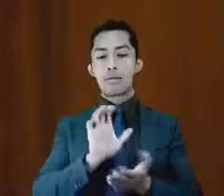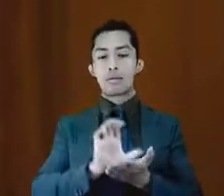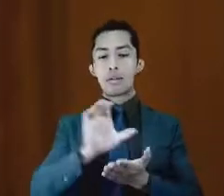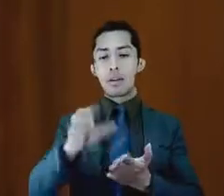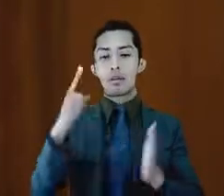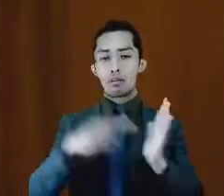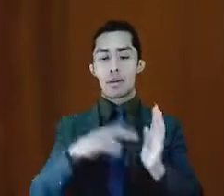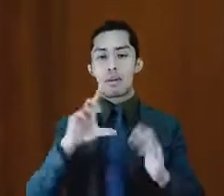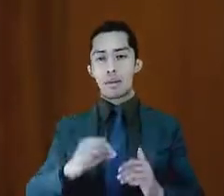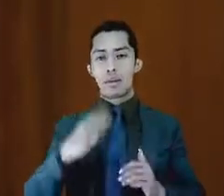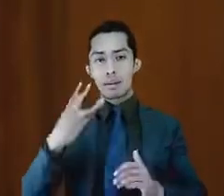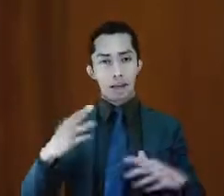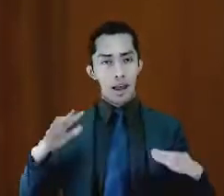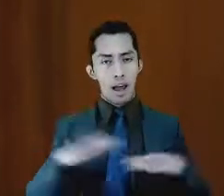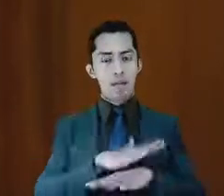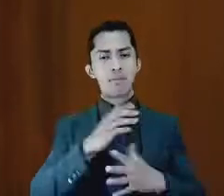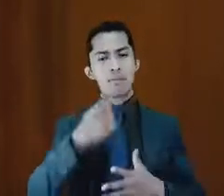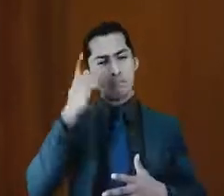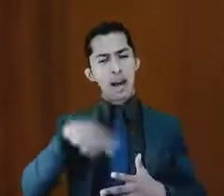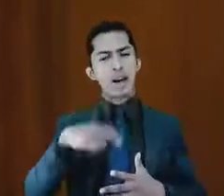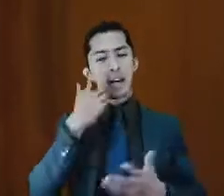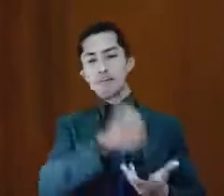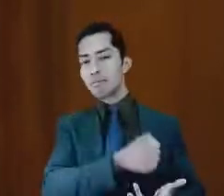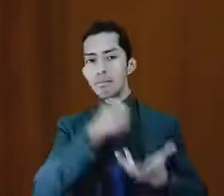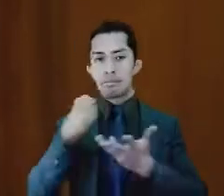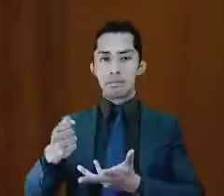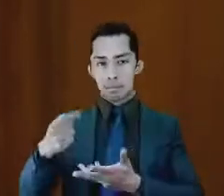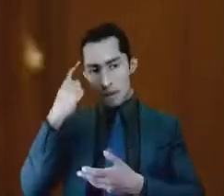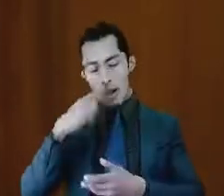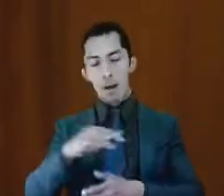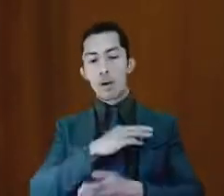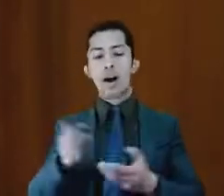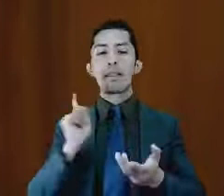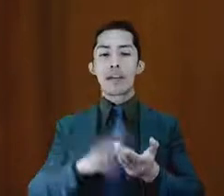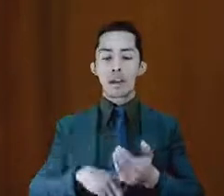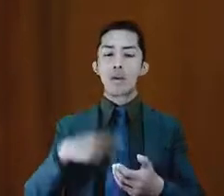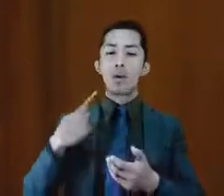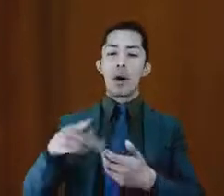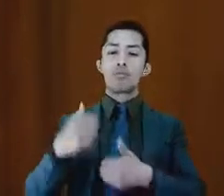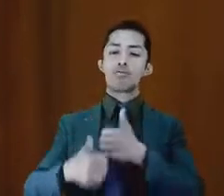2023, para que éste genere ventajas de competitivas,